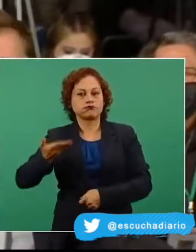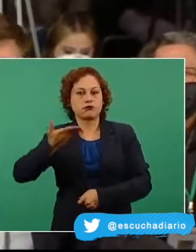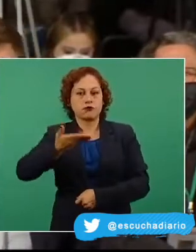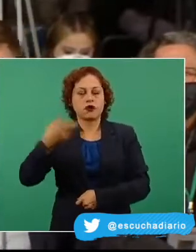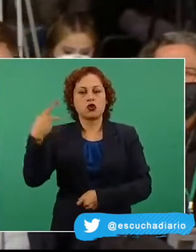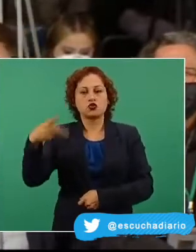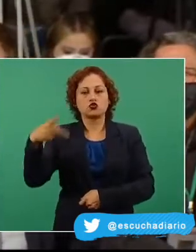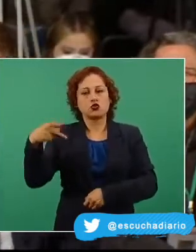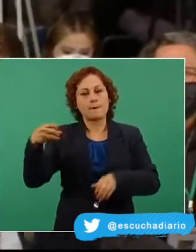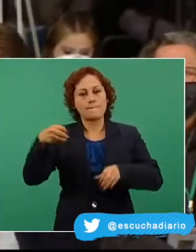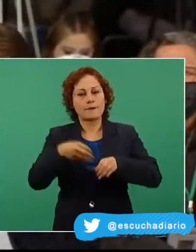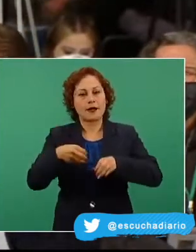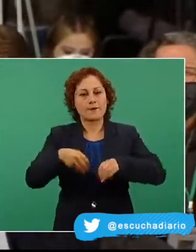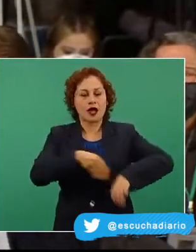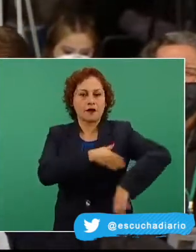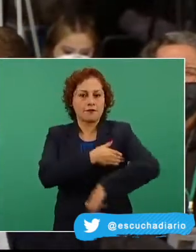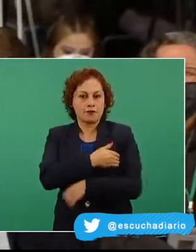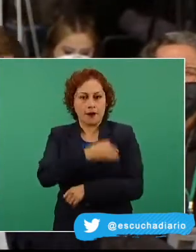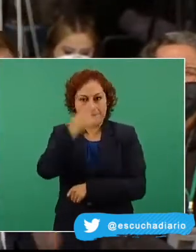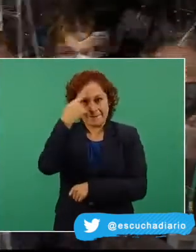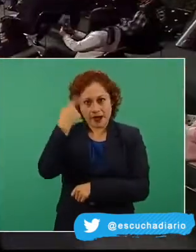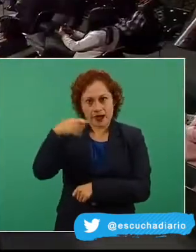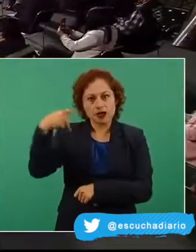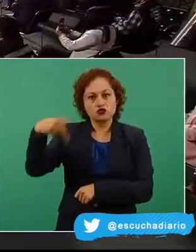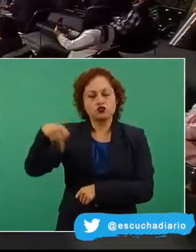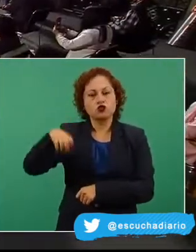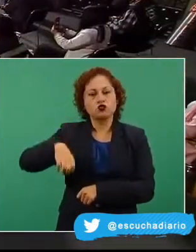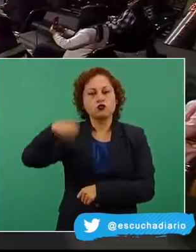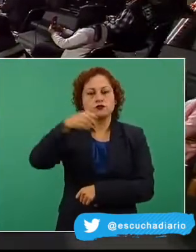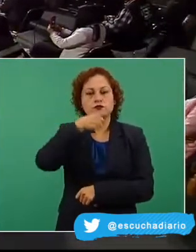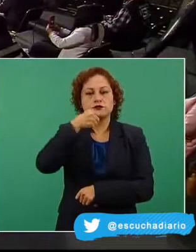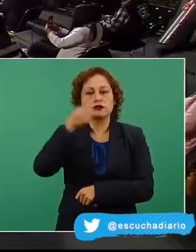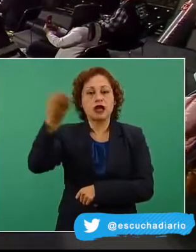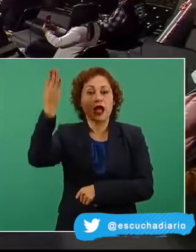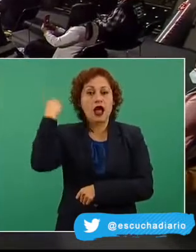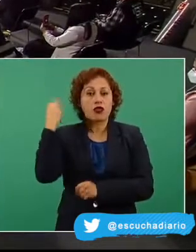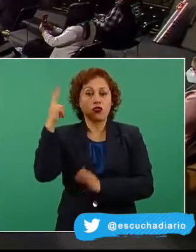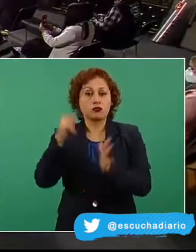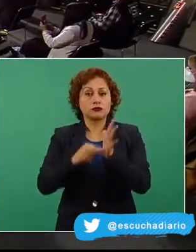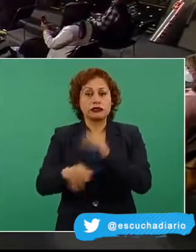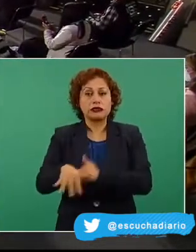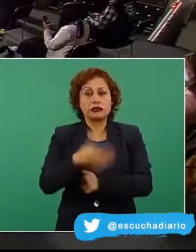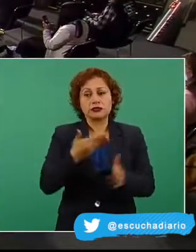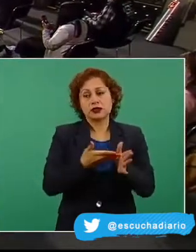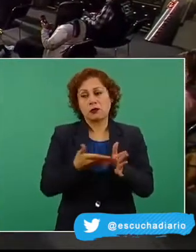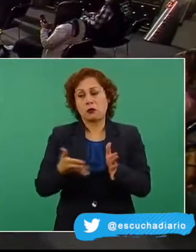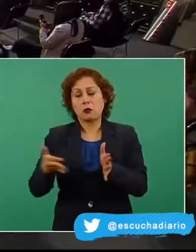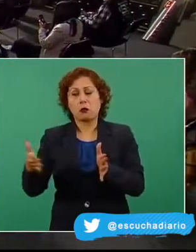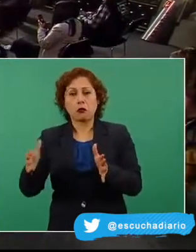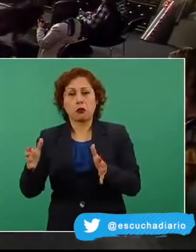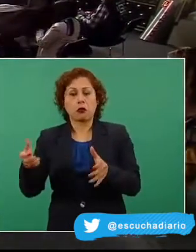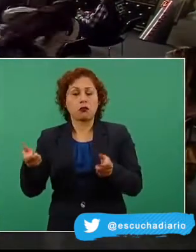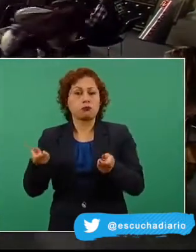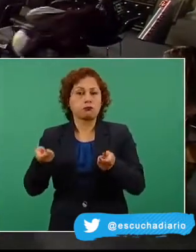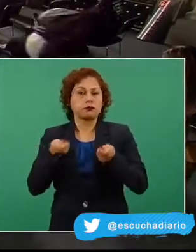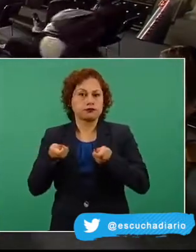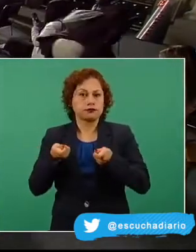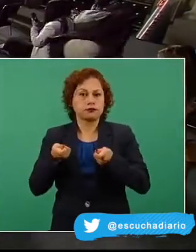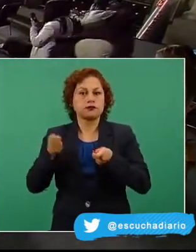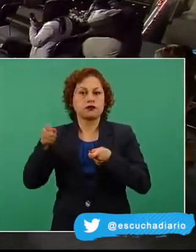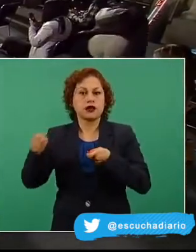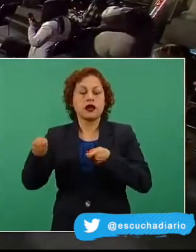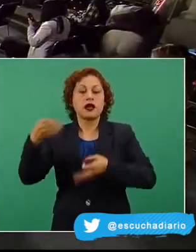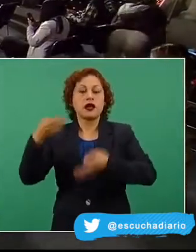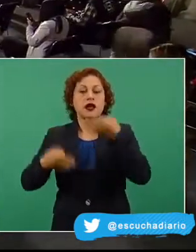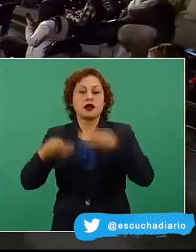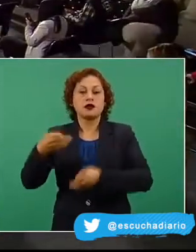uno de los candidatos para evitar que existan investigaciones abiertas en su contra. Las próximas elecciones podrían ser las primeras